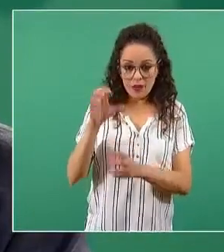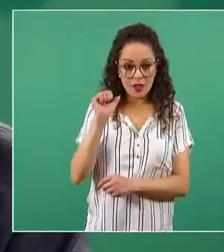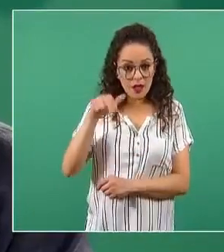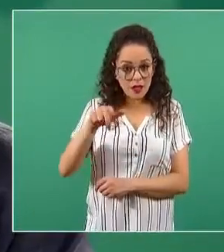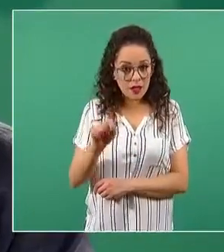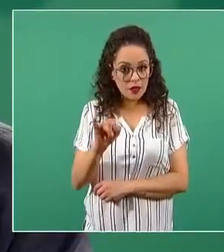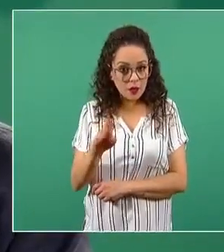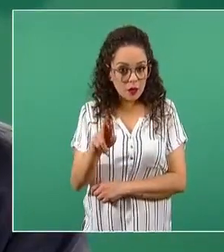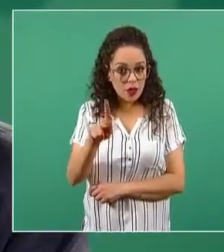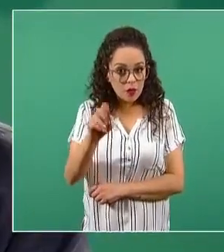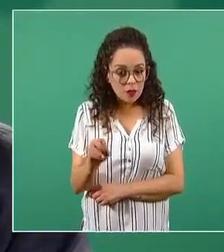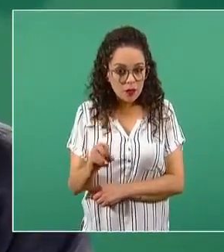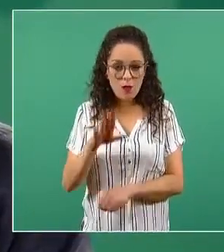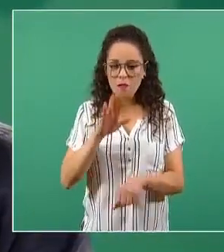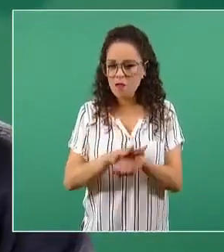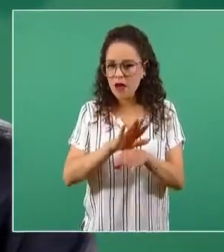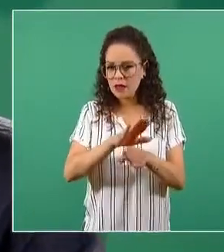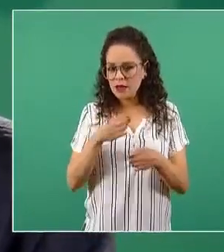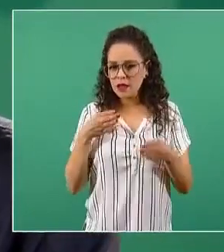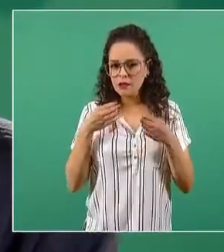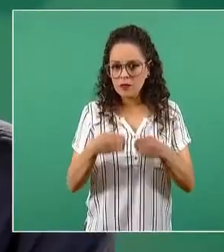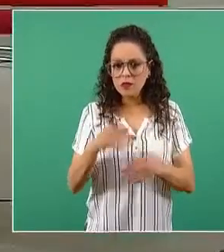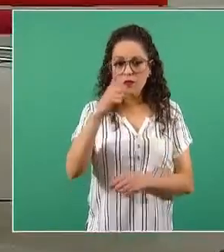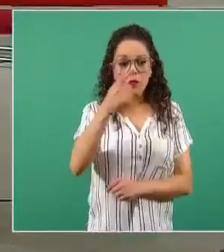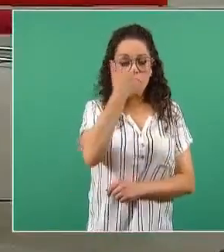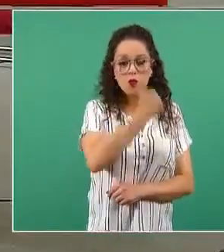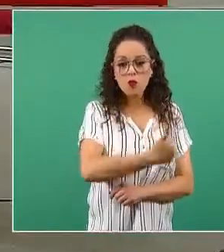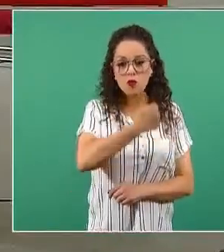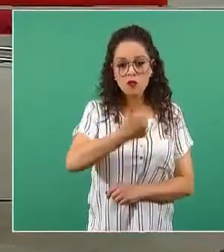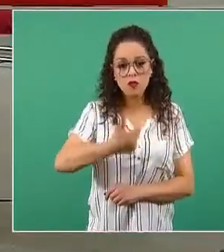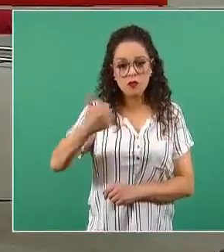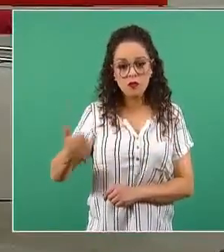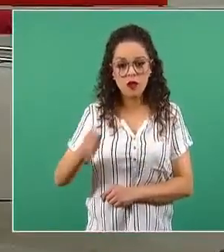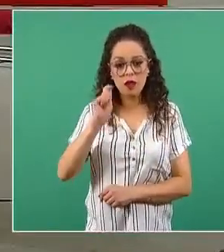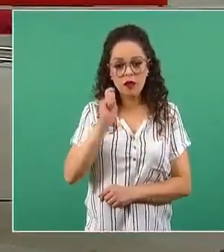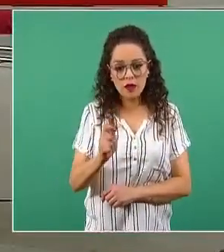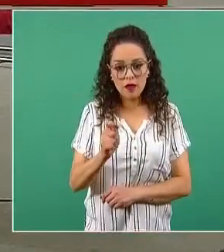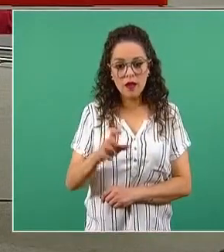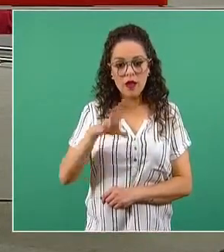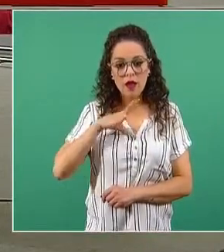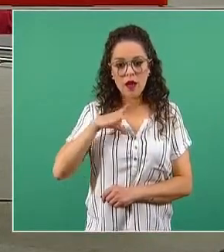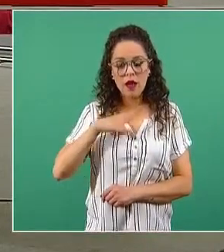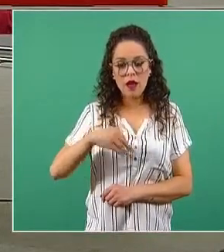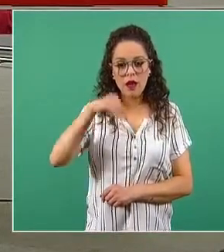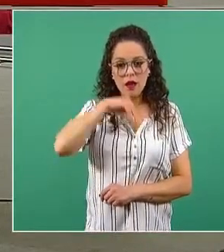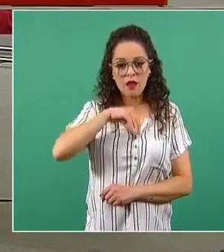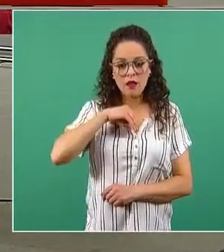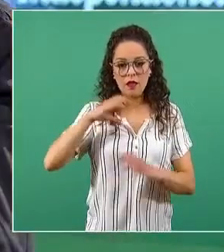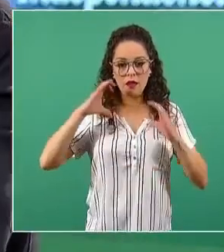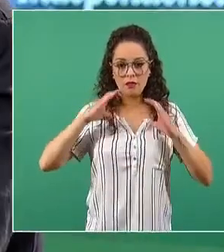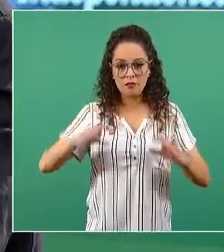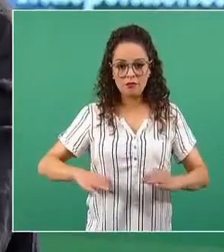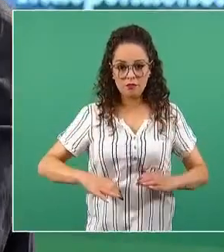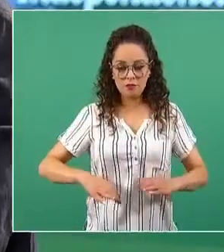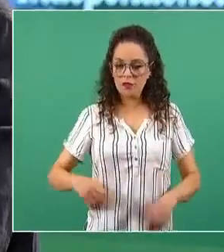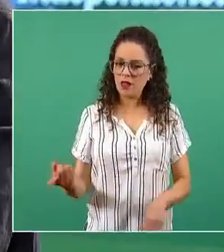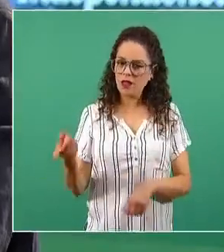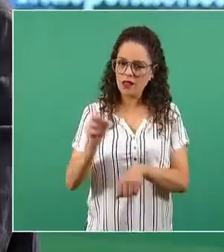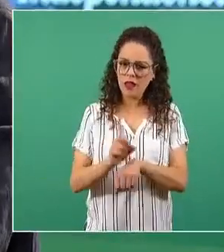son razonablemente específicos para cada una de las sustancias y microorganismos a los que nos exponemos todos los